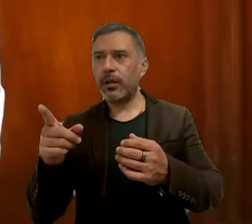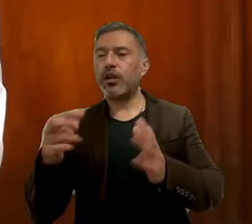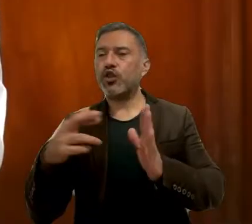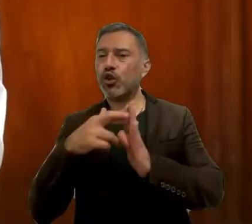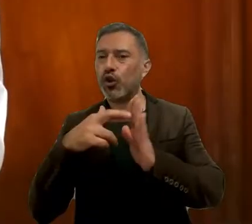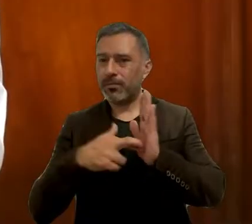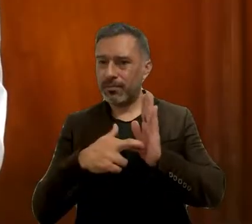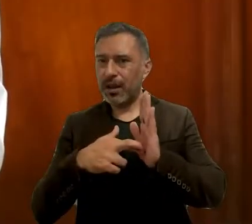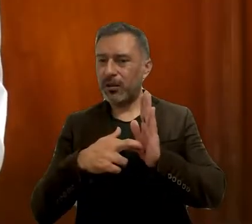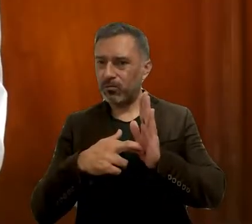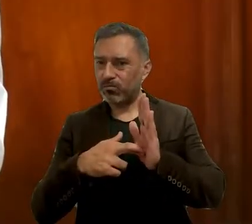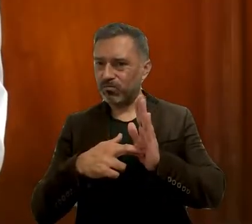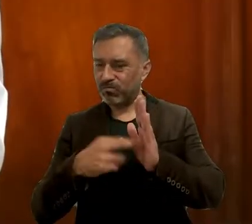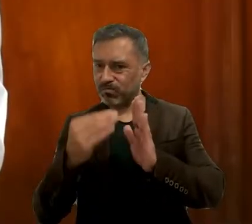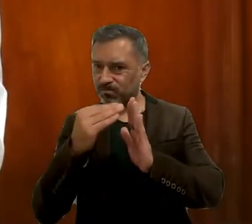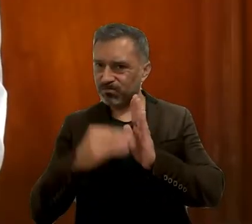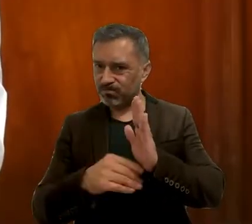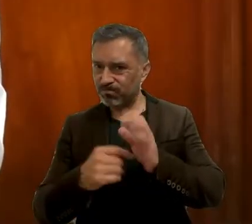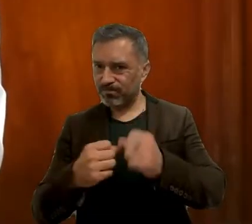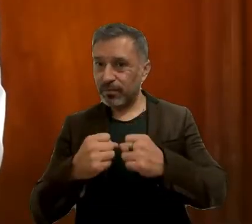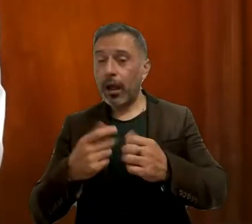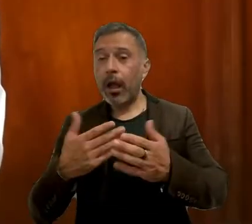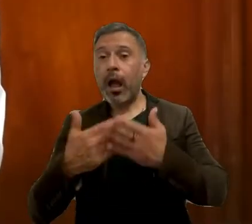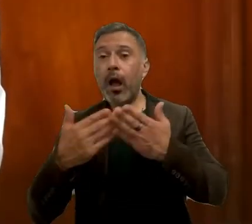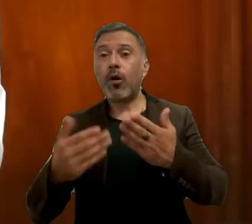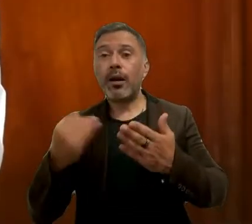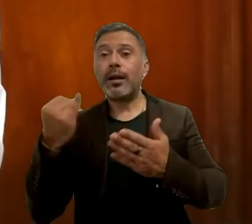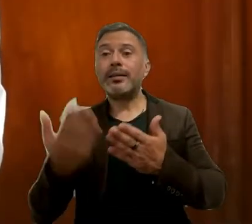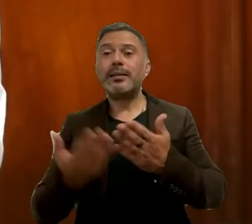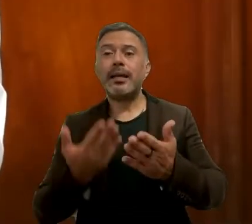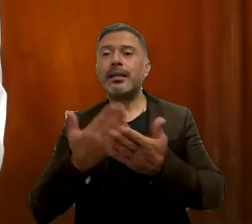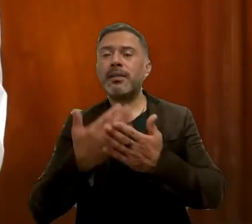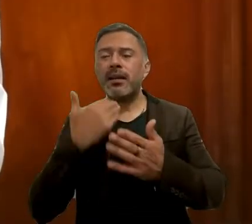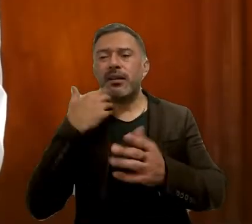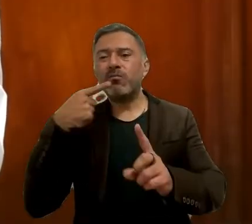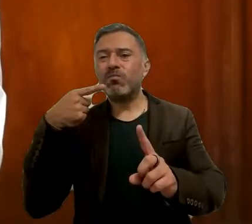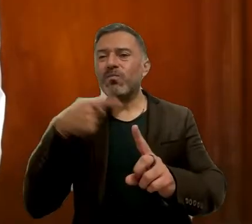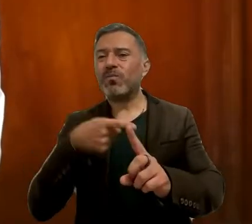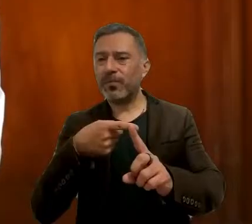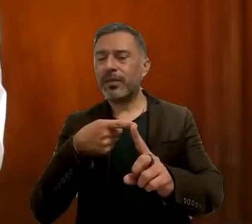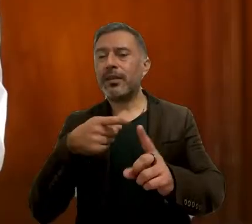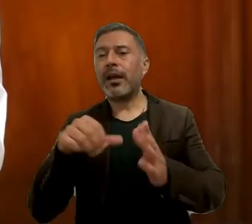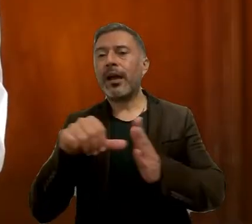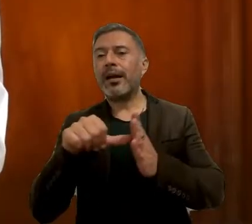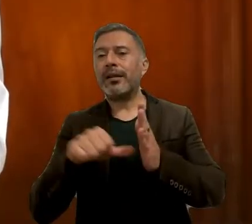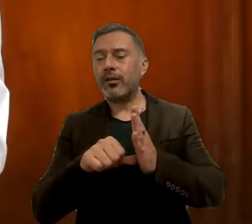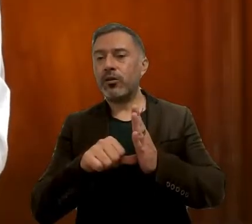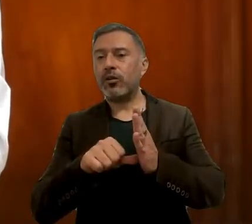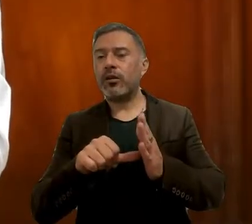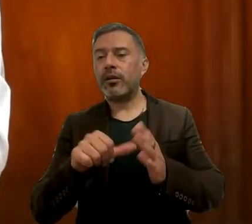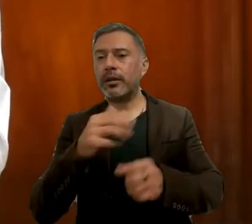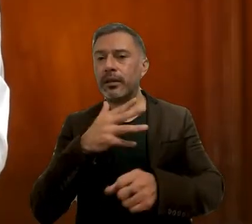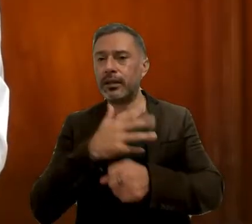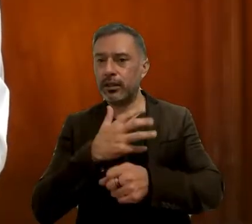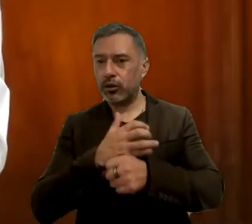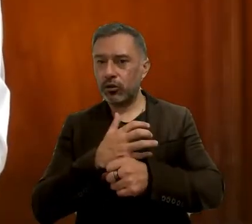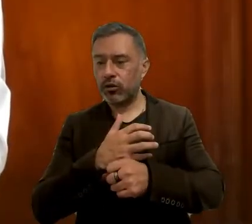la norma. En este orden de ideas, la presente iniciativa propone fortalecer lo dispuesto en el artículo